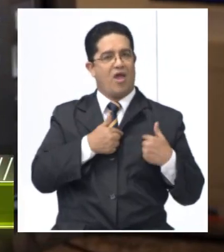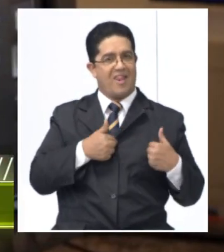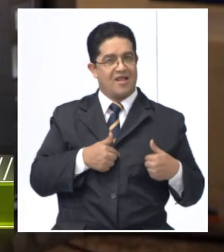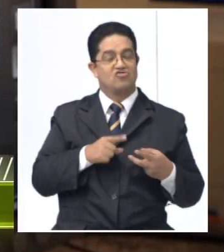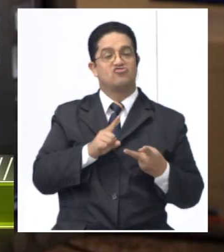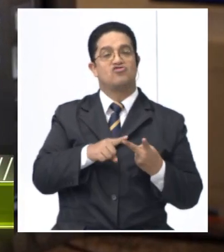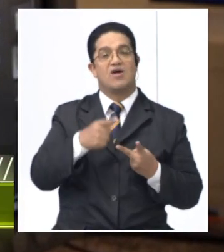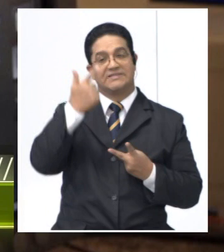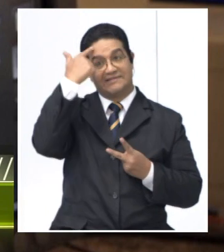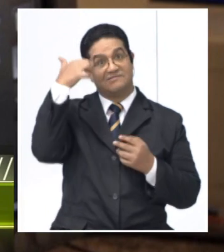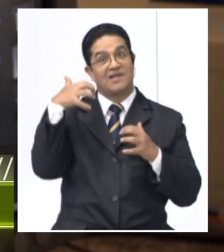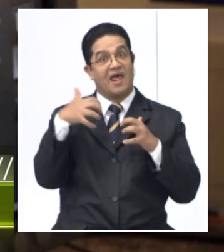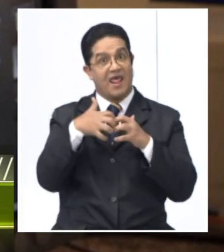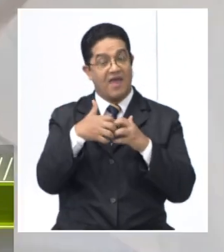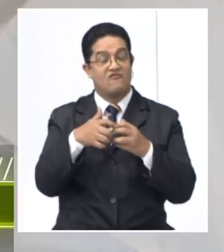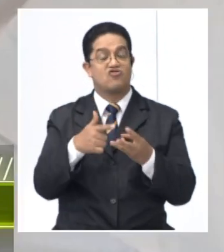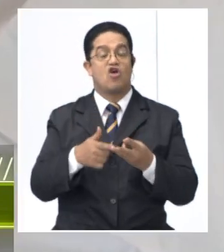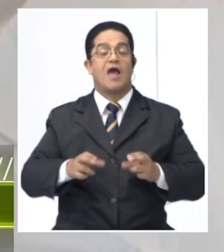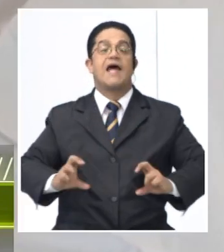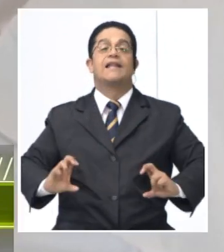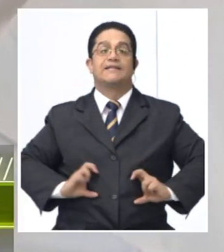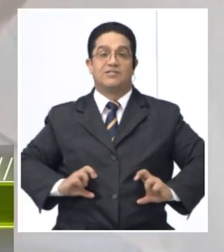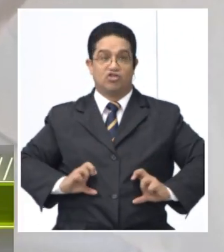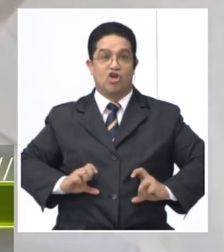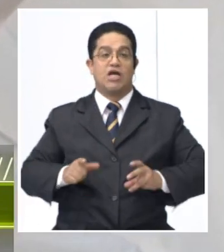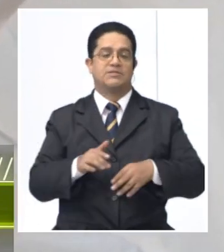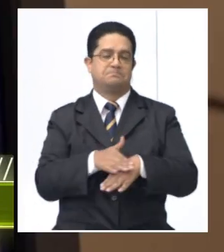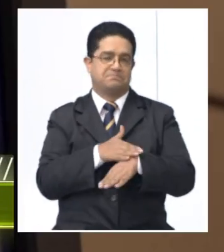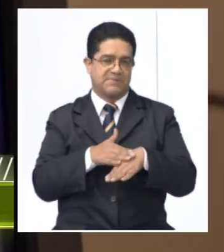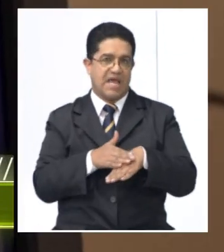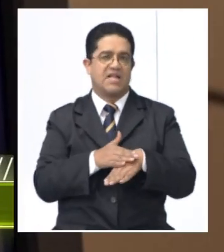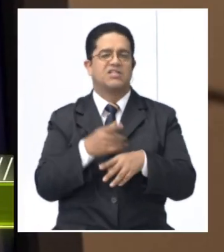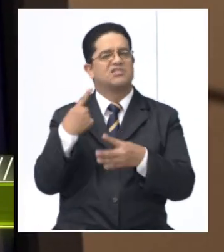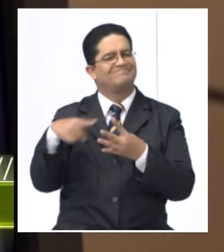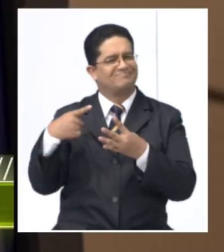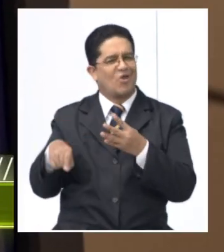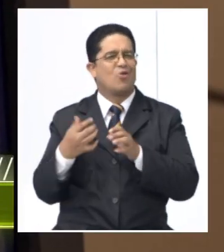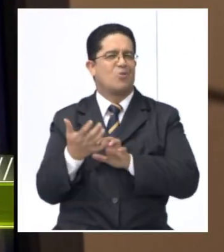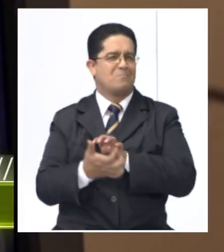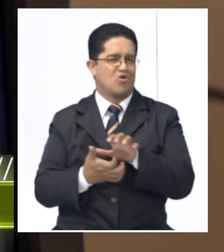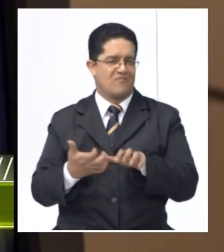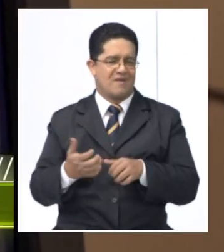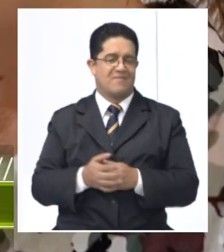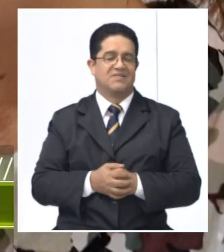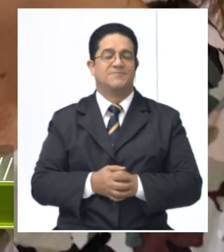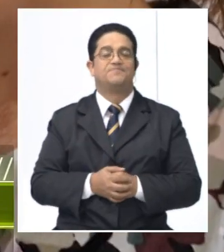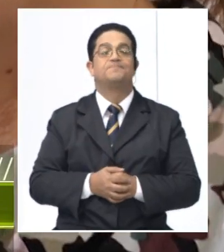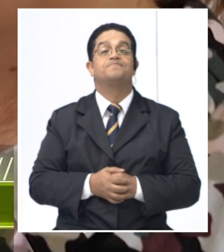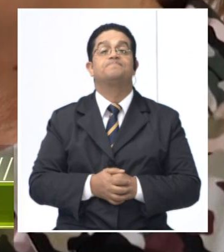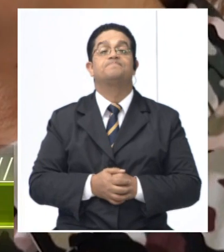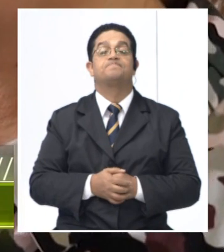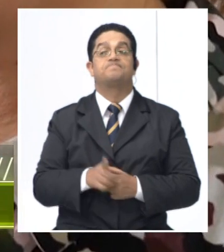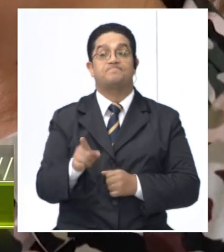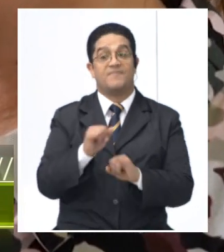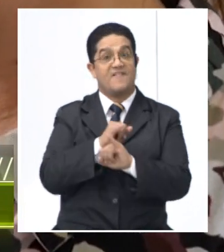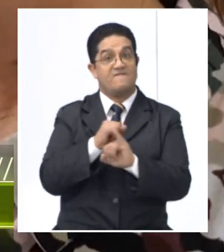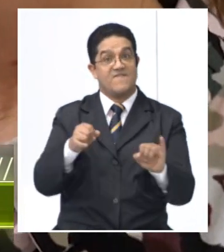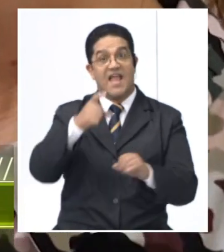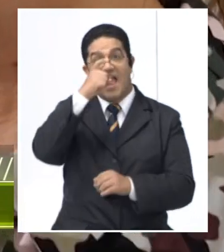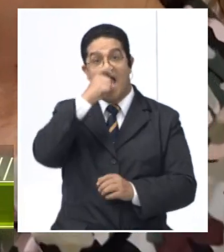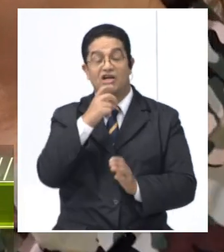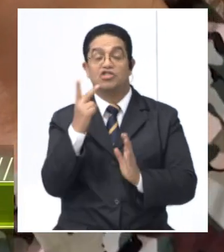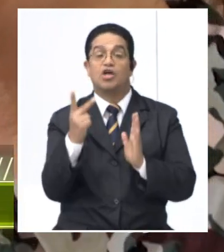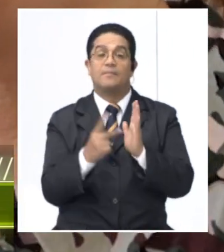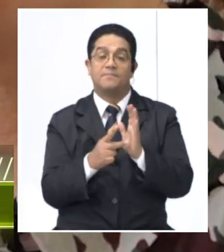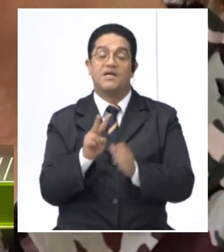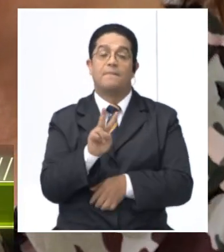riñón y piel, así como inflamaciones y problemas en el sistema inmunitario. A finales de